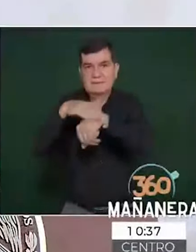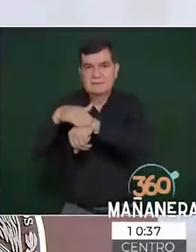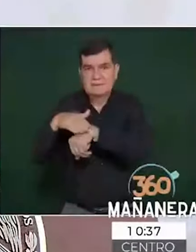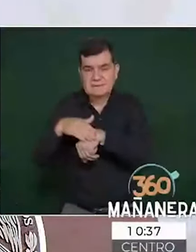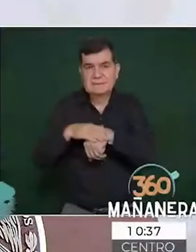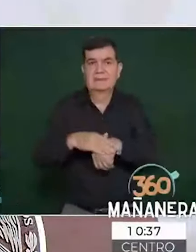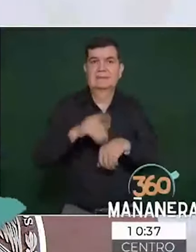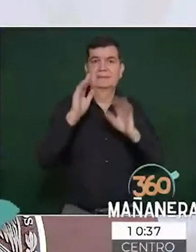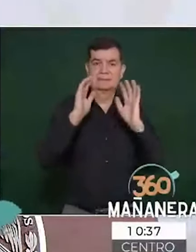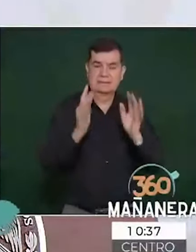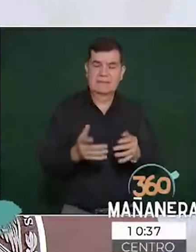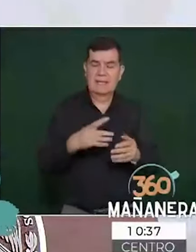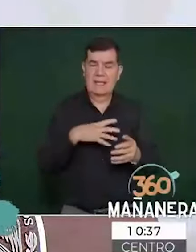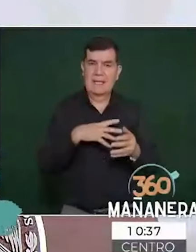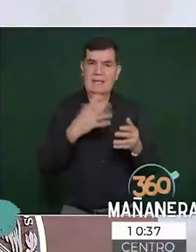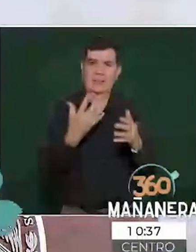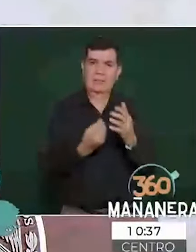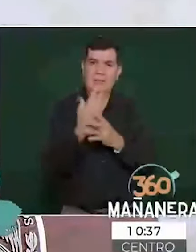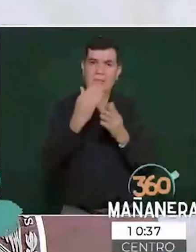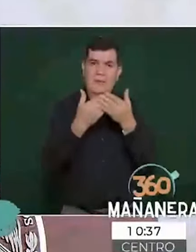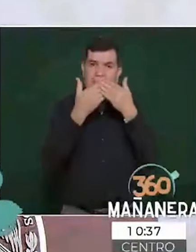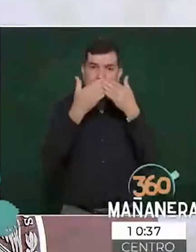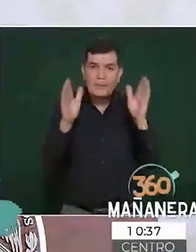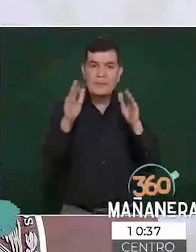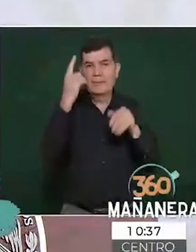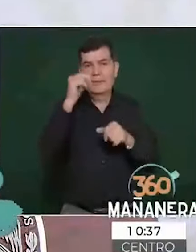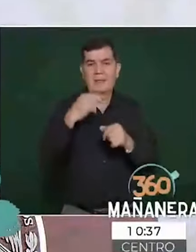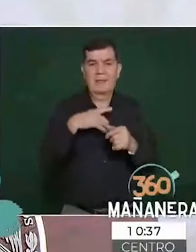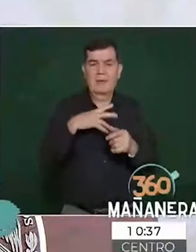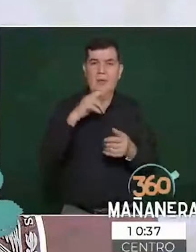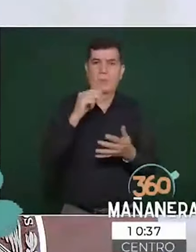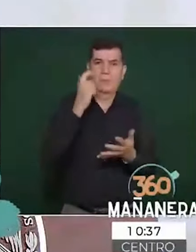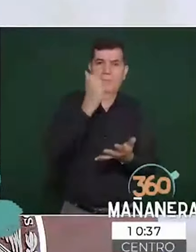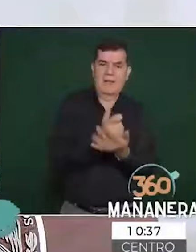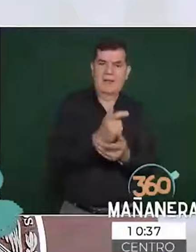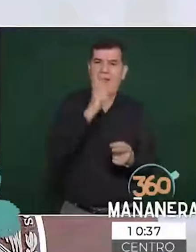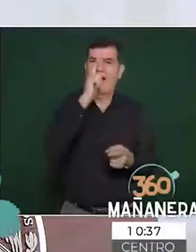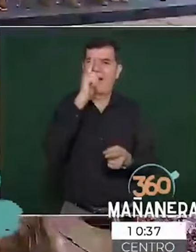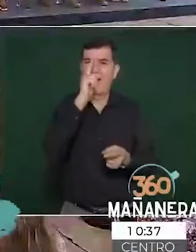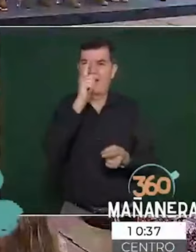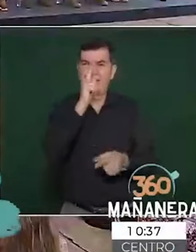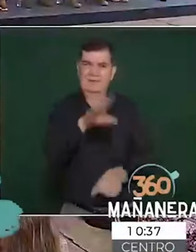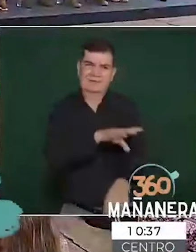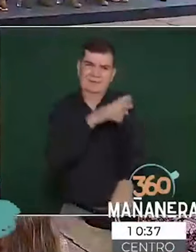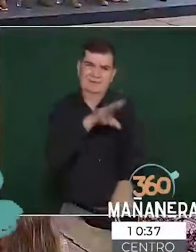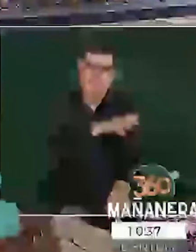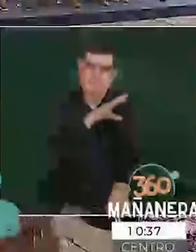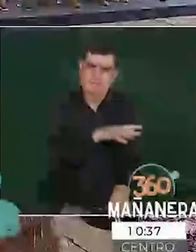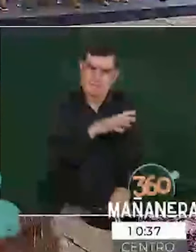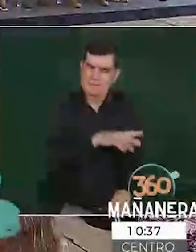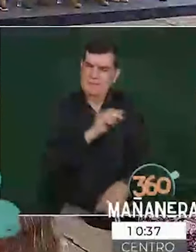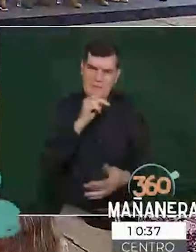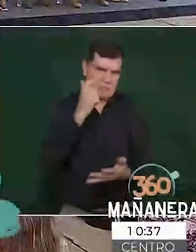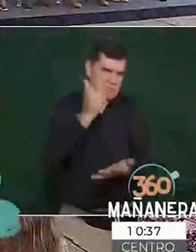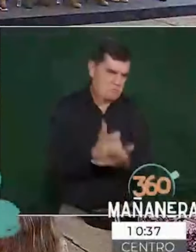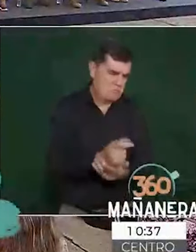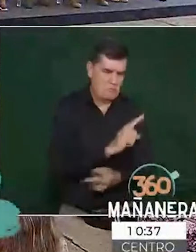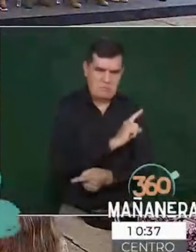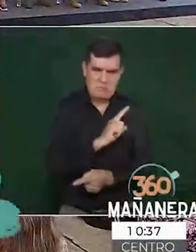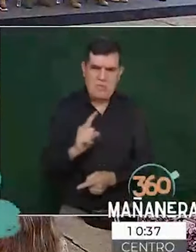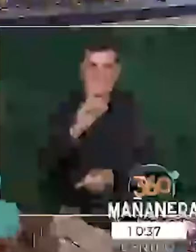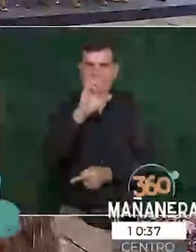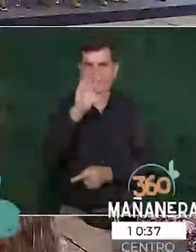Que vamos a ampliar el apoyo al no pago de electricidad, de servicio eléctrico, por parte de la